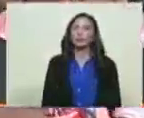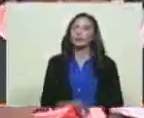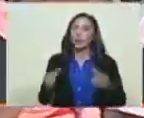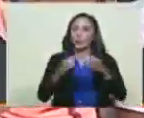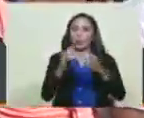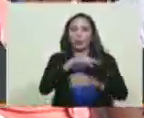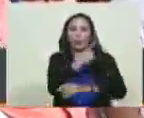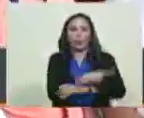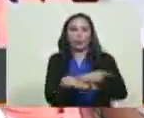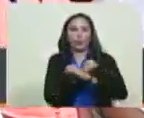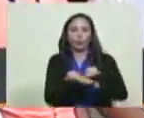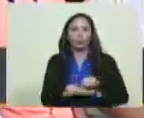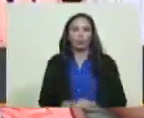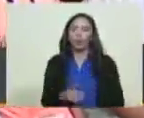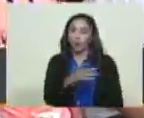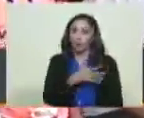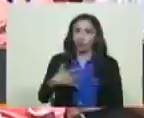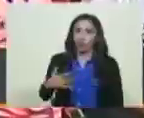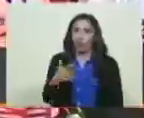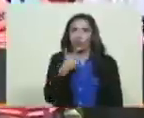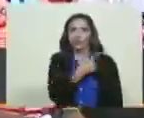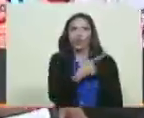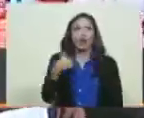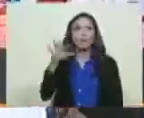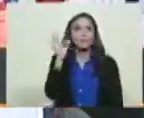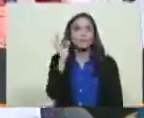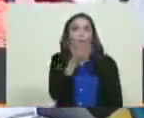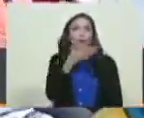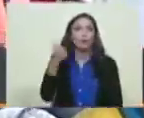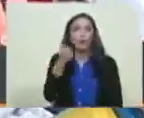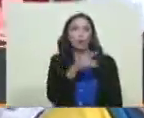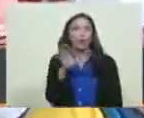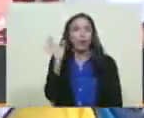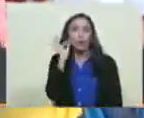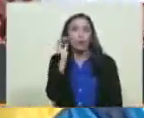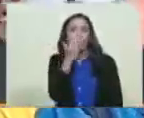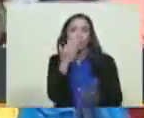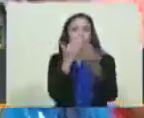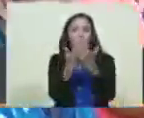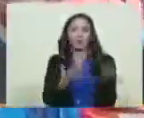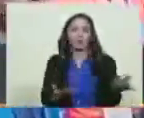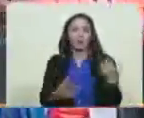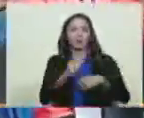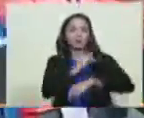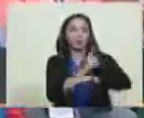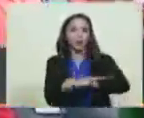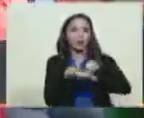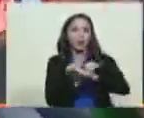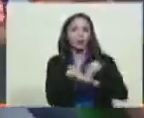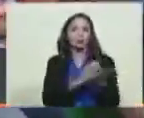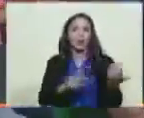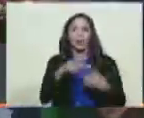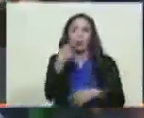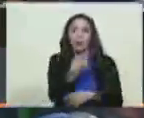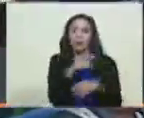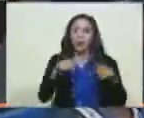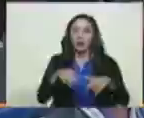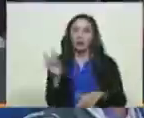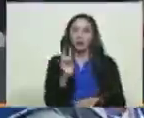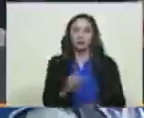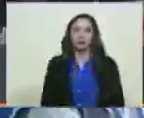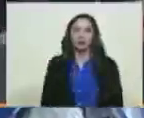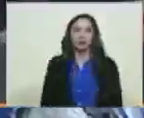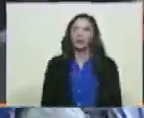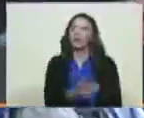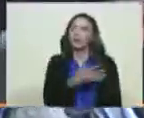pero yo quería una mujer al frente yo quiero que la mujer tenga el poder político de venezuela quiero que la mujer